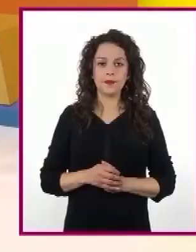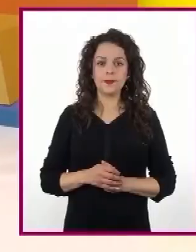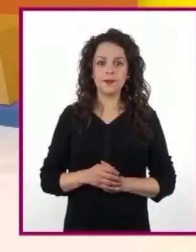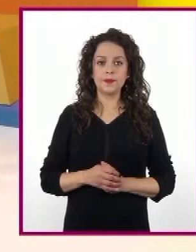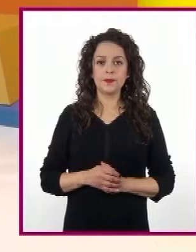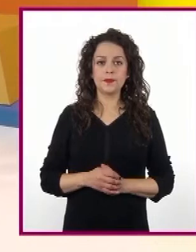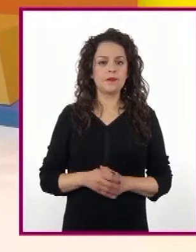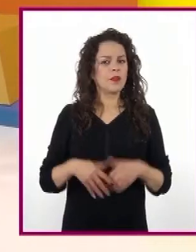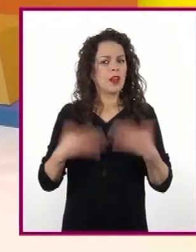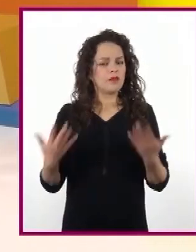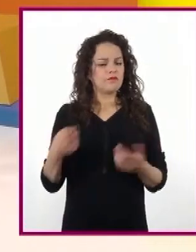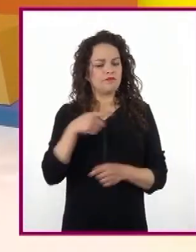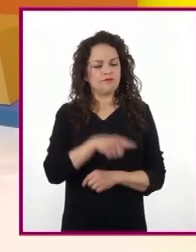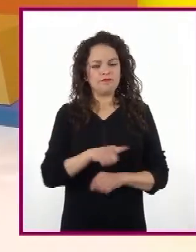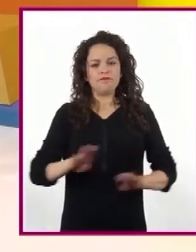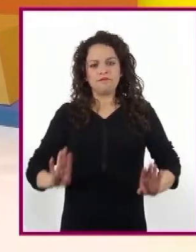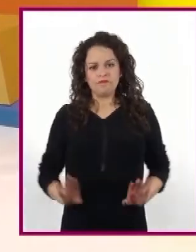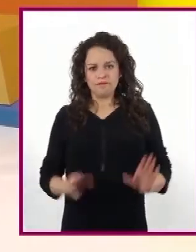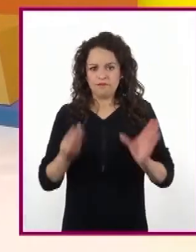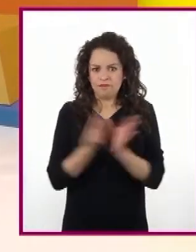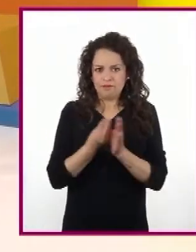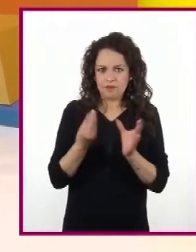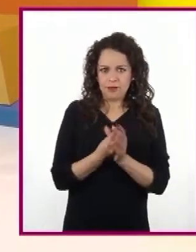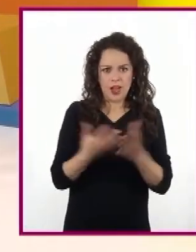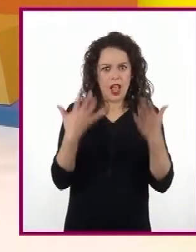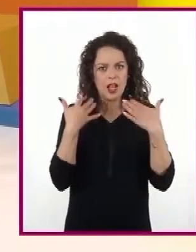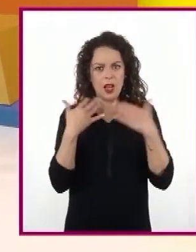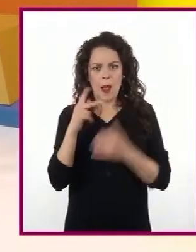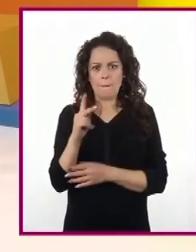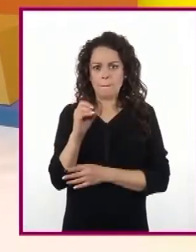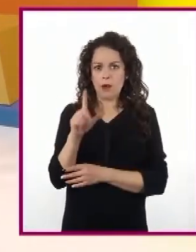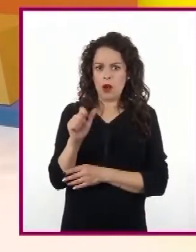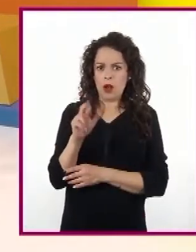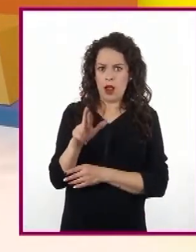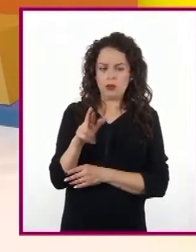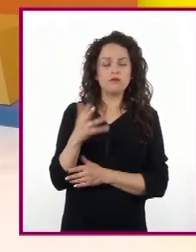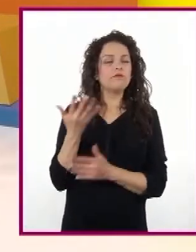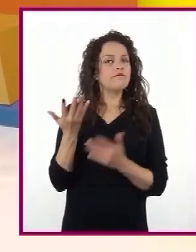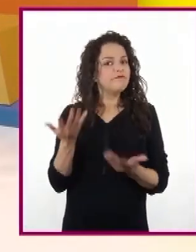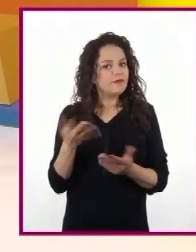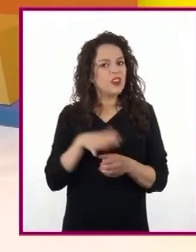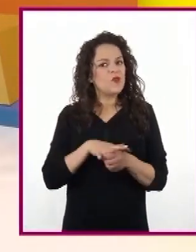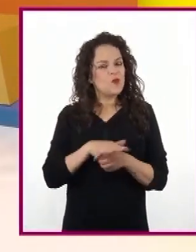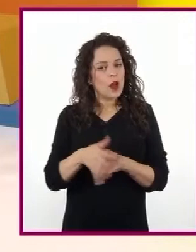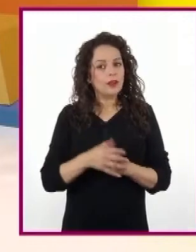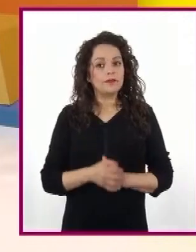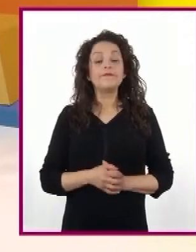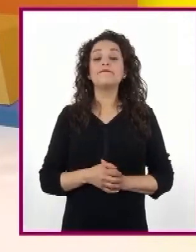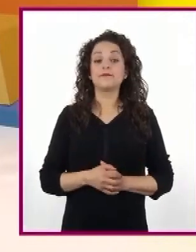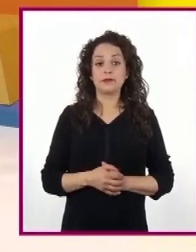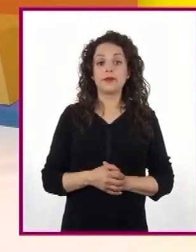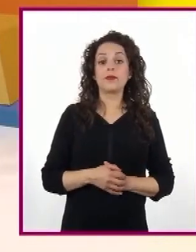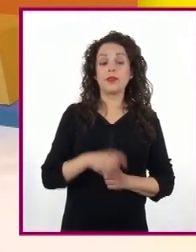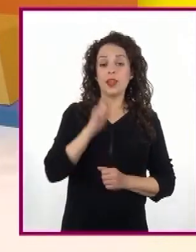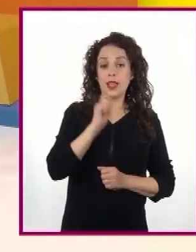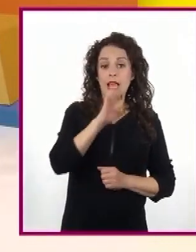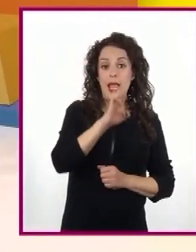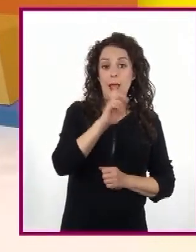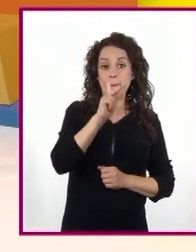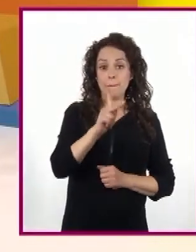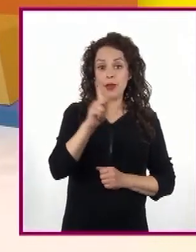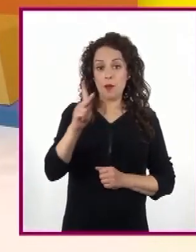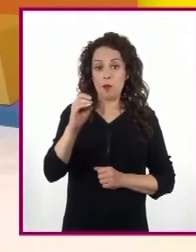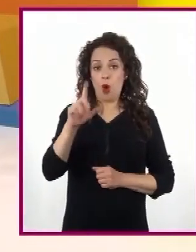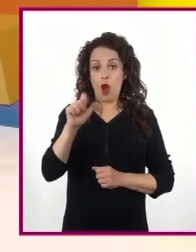En cuanto a la clasificación de los climas polares, tenemos que en el clima ET polar de tundra,